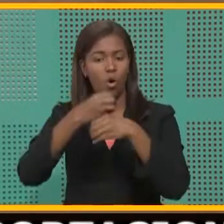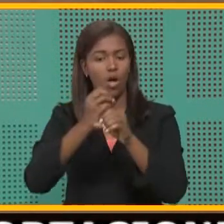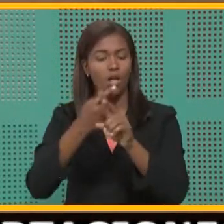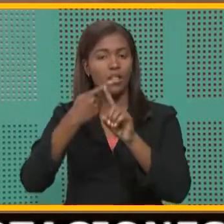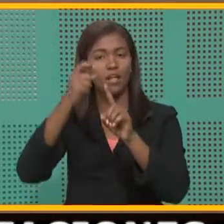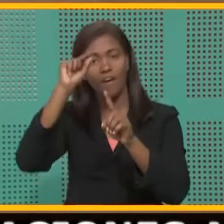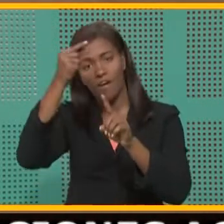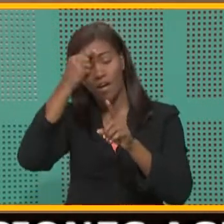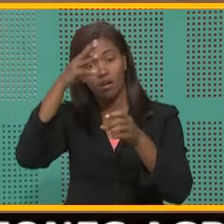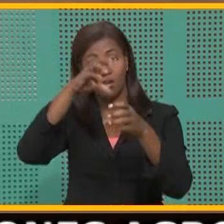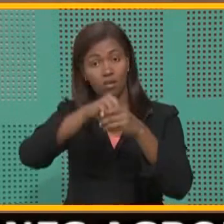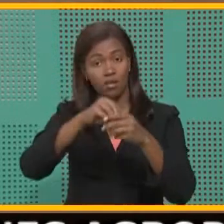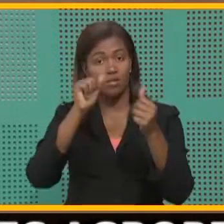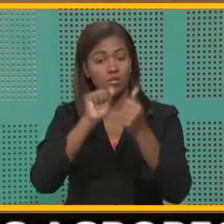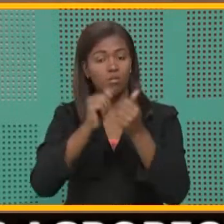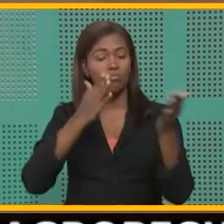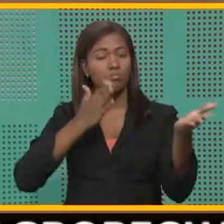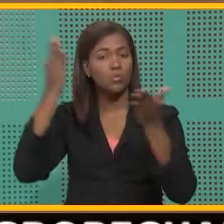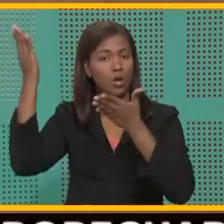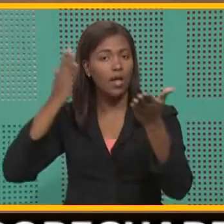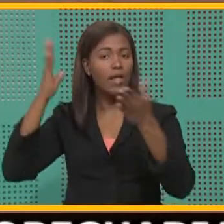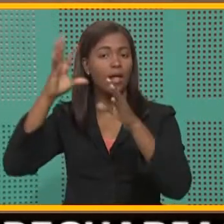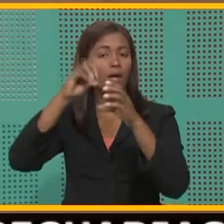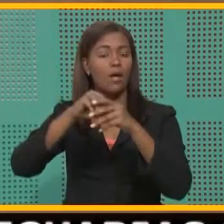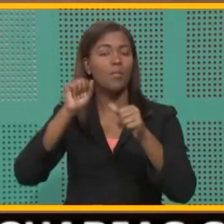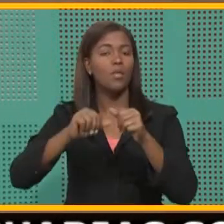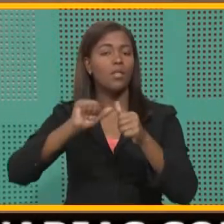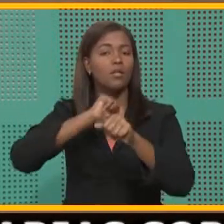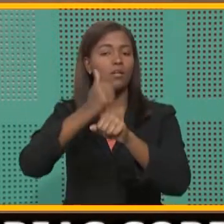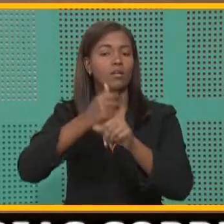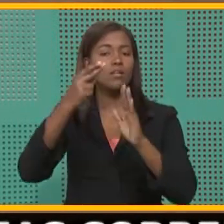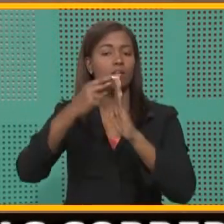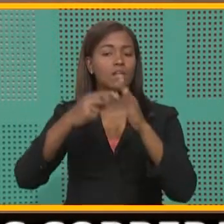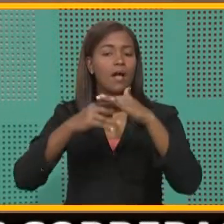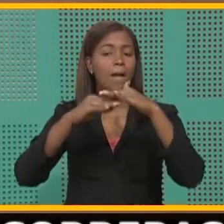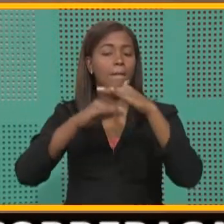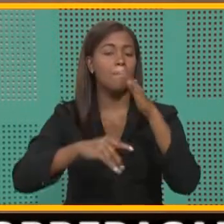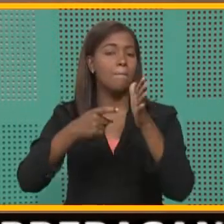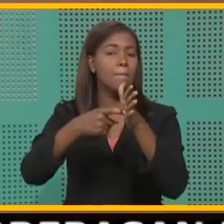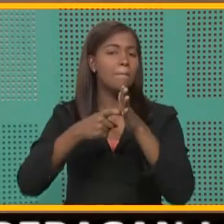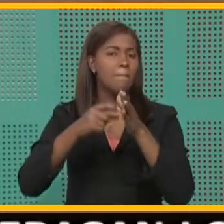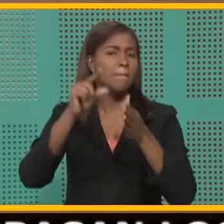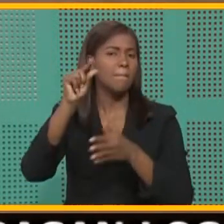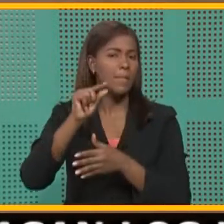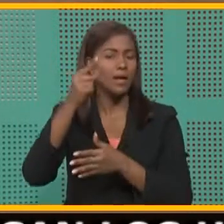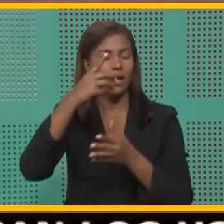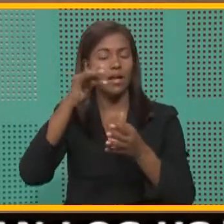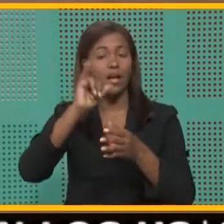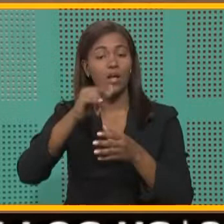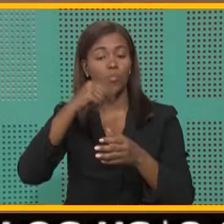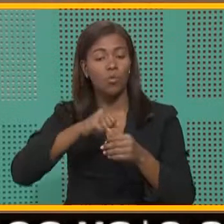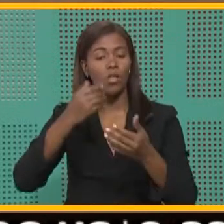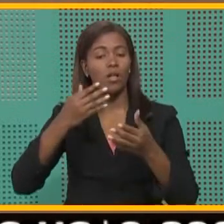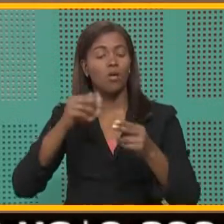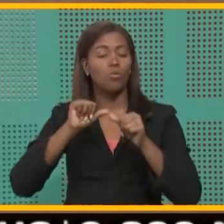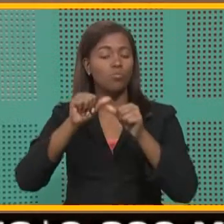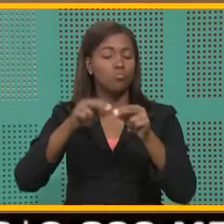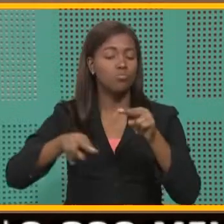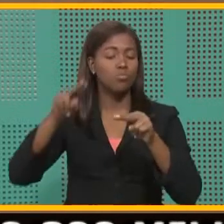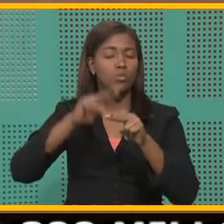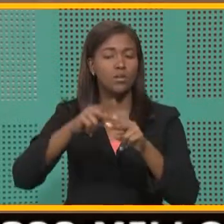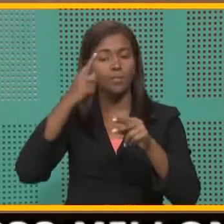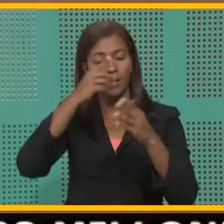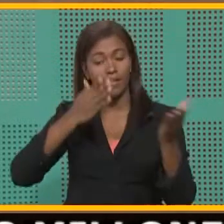Estado vinculados a las exportaciones implementen protocolos menos exigentes. Esto con el fin de continuar incrementando los niveles